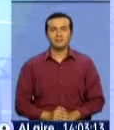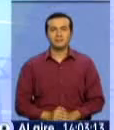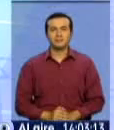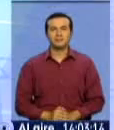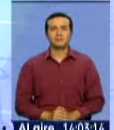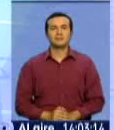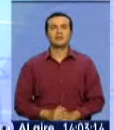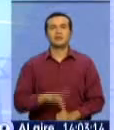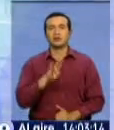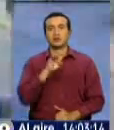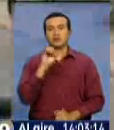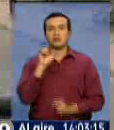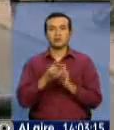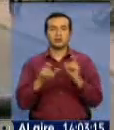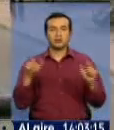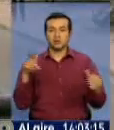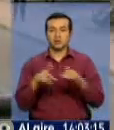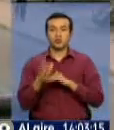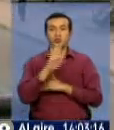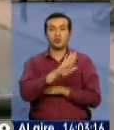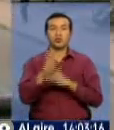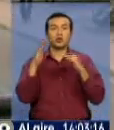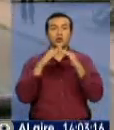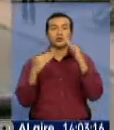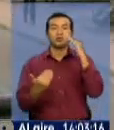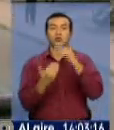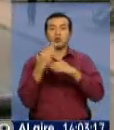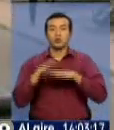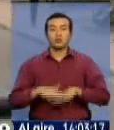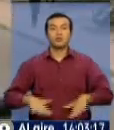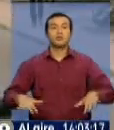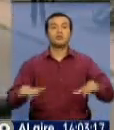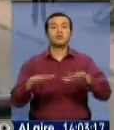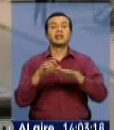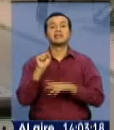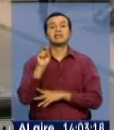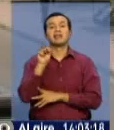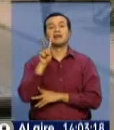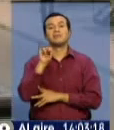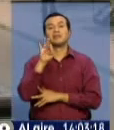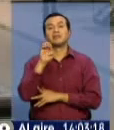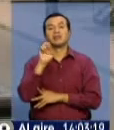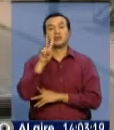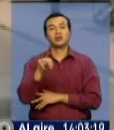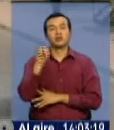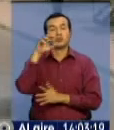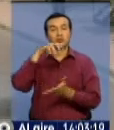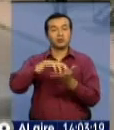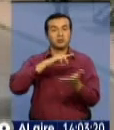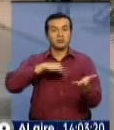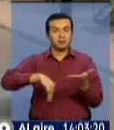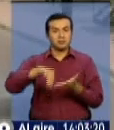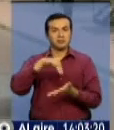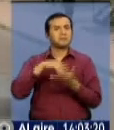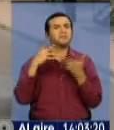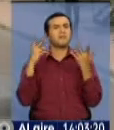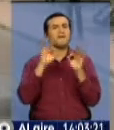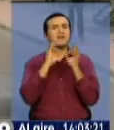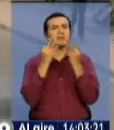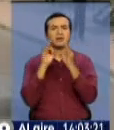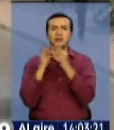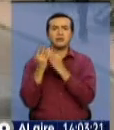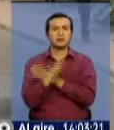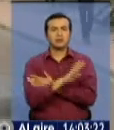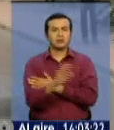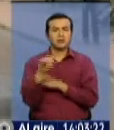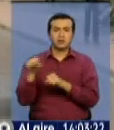Más de 700 personas inauguraron sus viviendas nuevas en el reasentamiento San Vicente del Norte de la provincia de Manabí. Se trata de familias